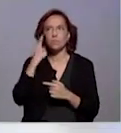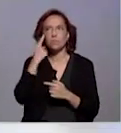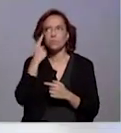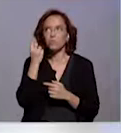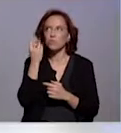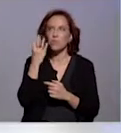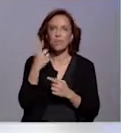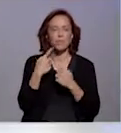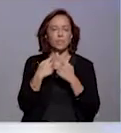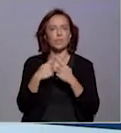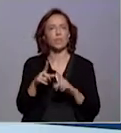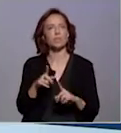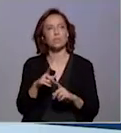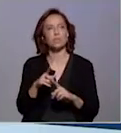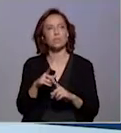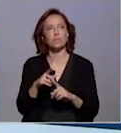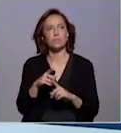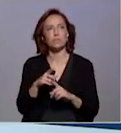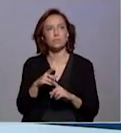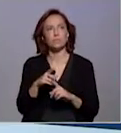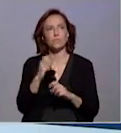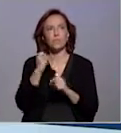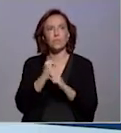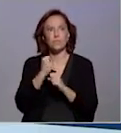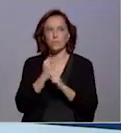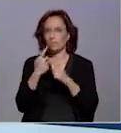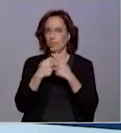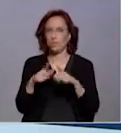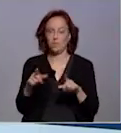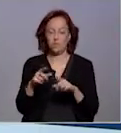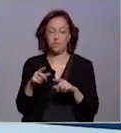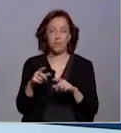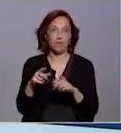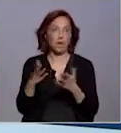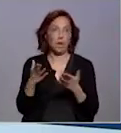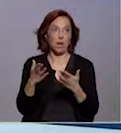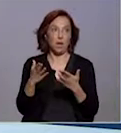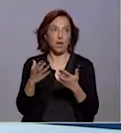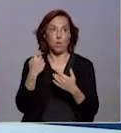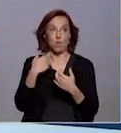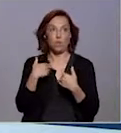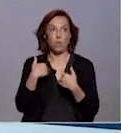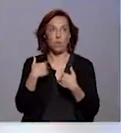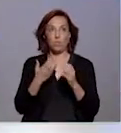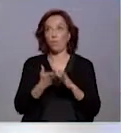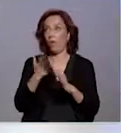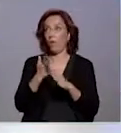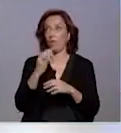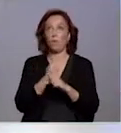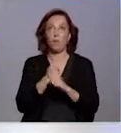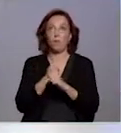algunos no pero hay un objetivo generacional del trabajo bien diferente a cuando un ha salido al mercado laboral